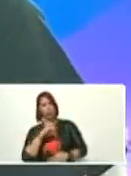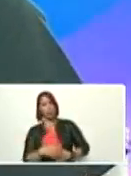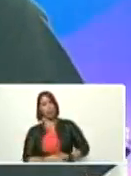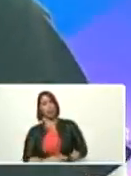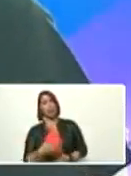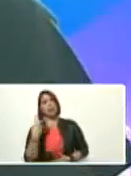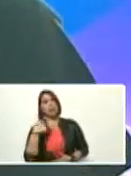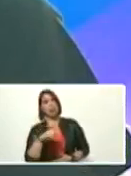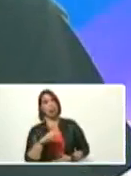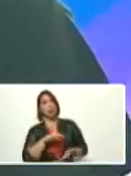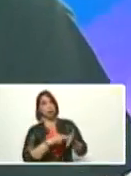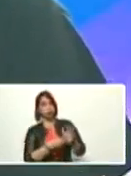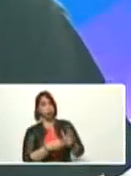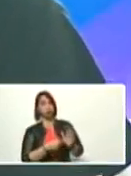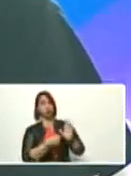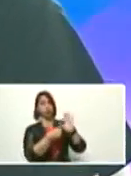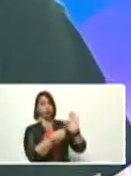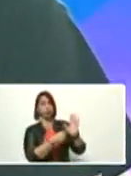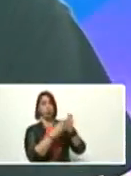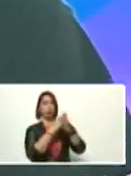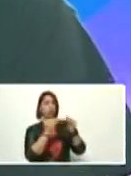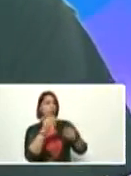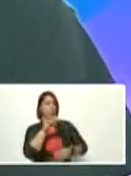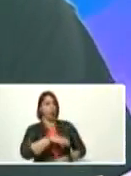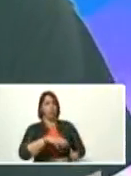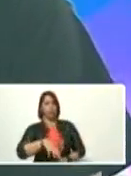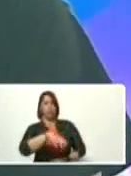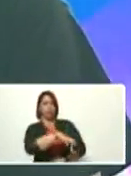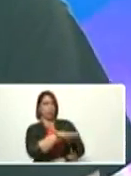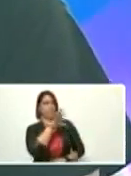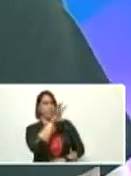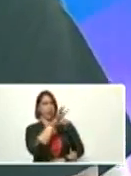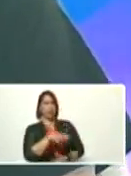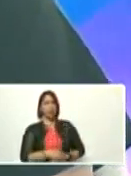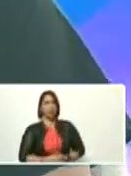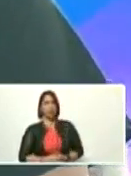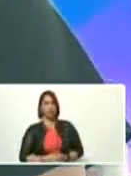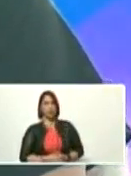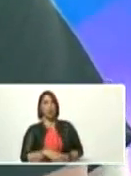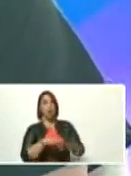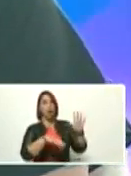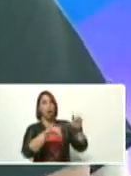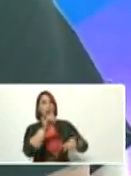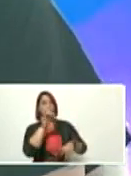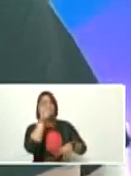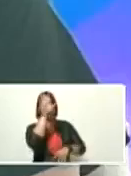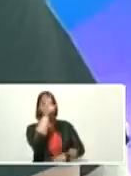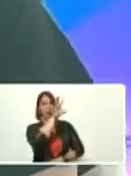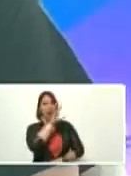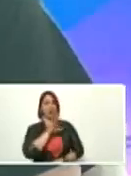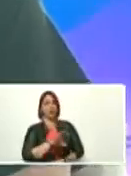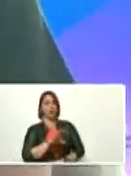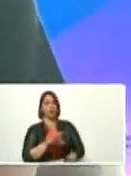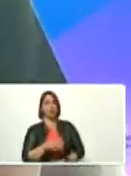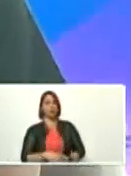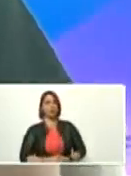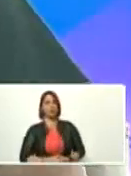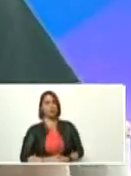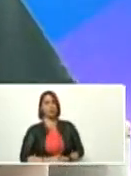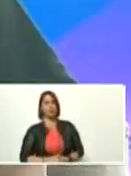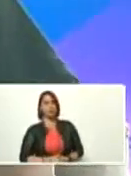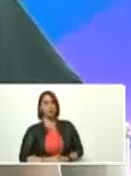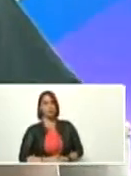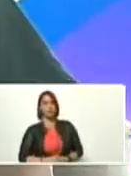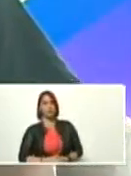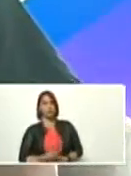Tenemos la representación de todos los estados del país, de 11 países del extranjero. Y